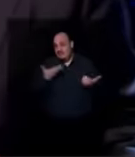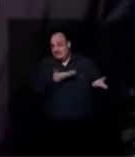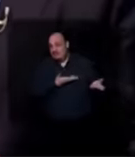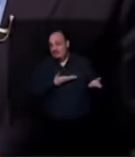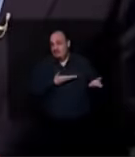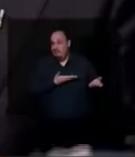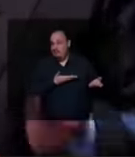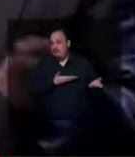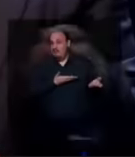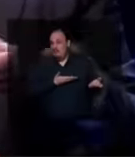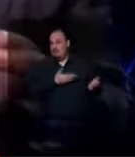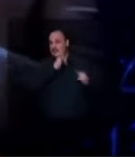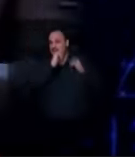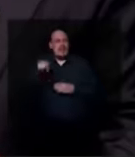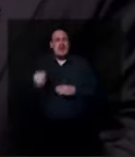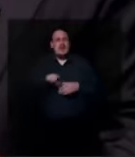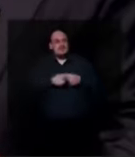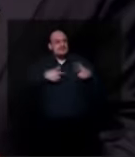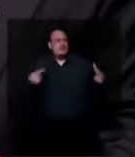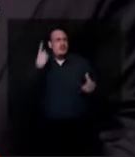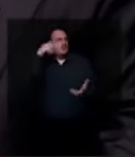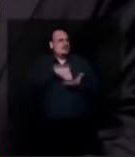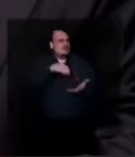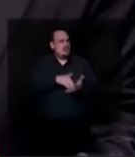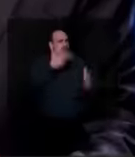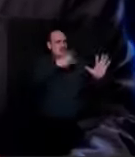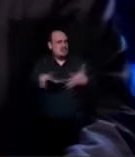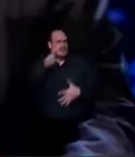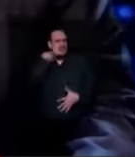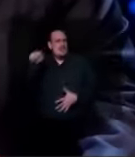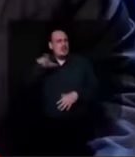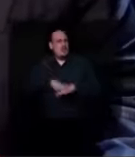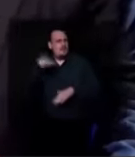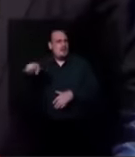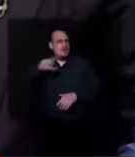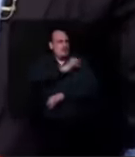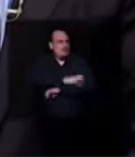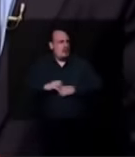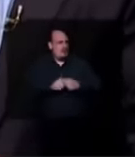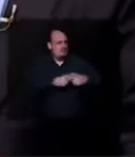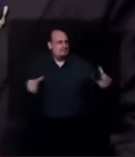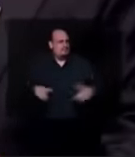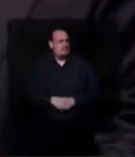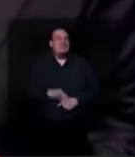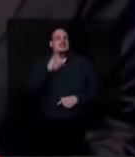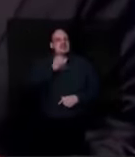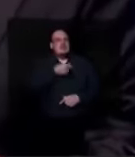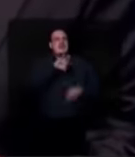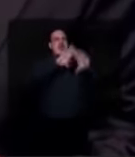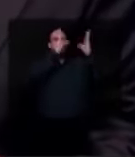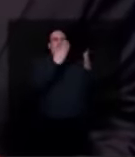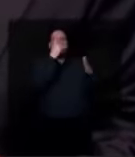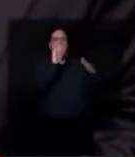hagan el cierre de lo que saben se juega el próximo domingo para los argentinos. Pero te diría que esta segunda etapa, me cuentan, se va a buscar